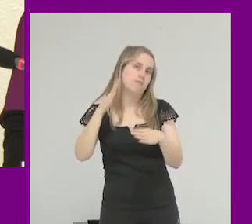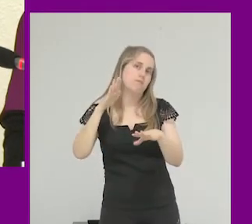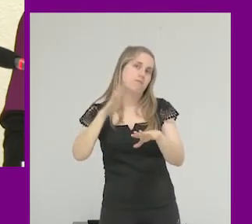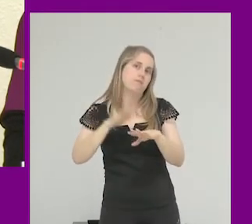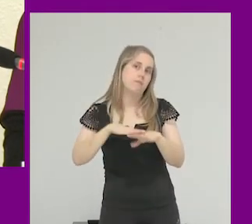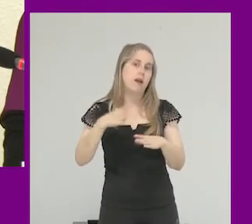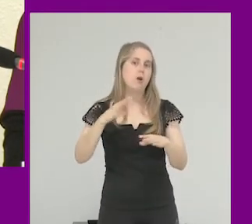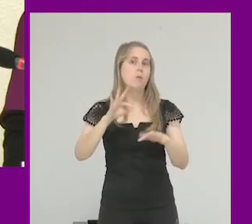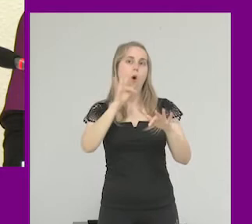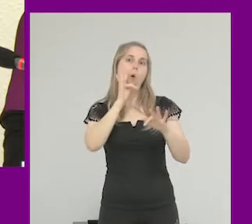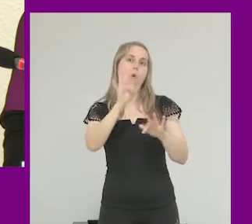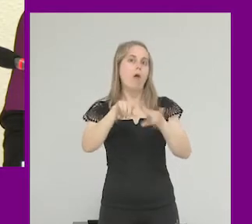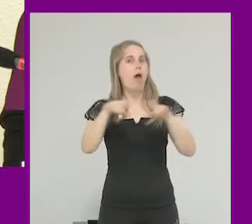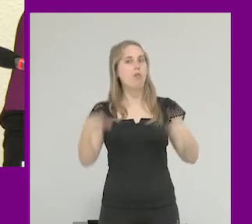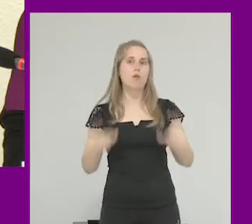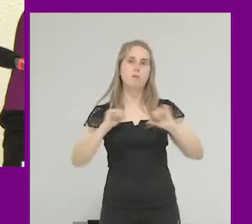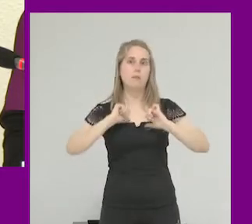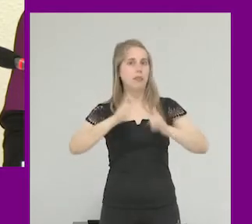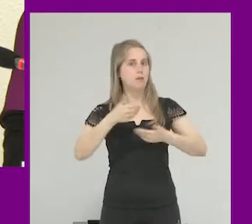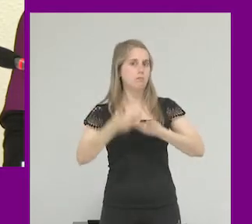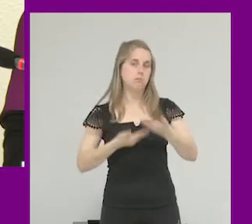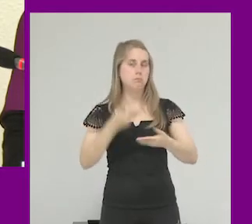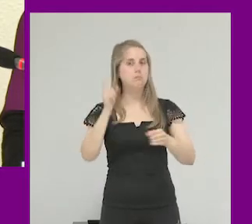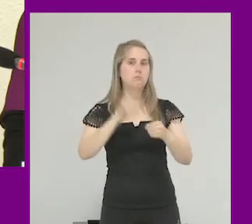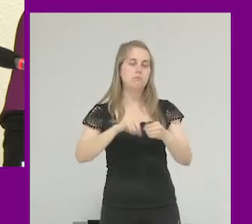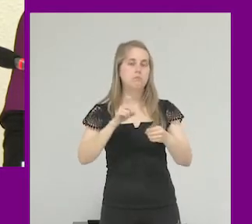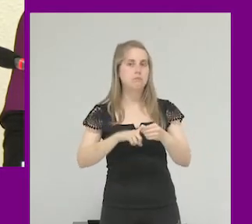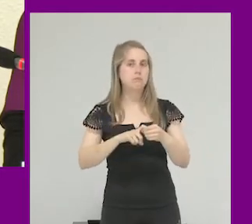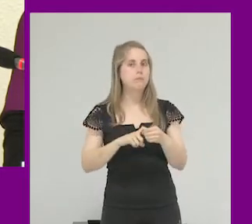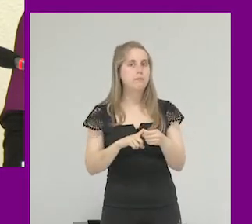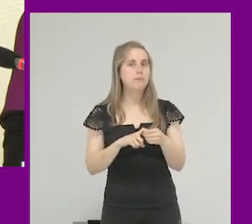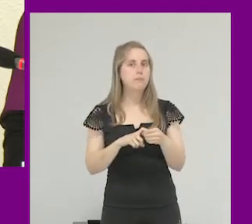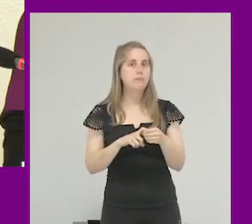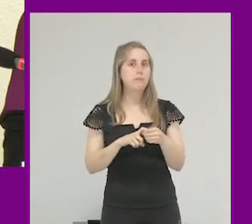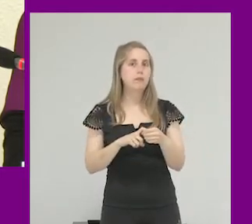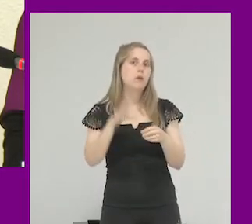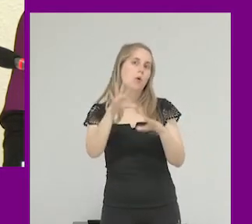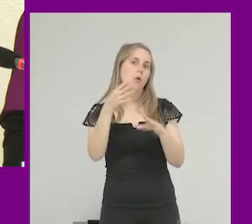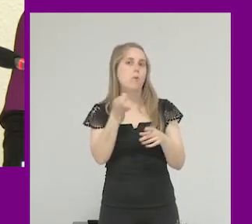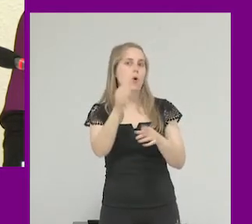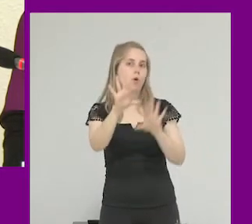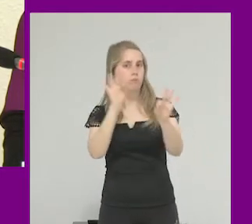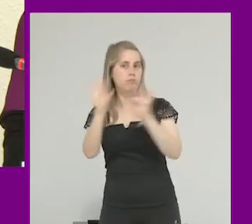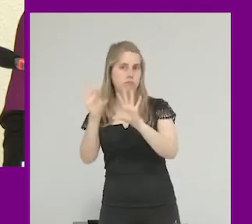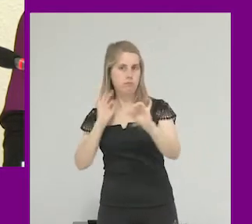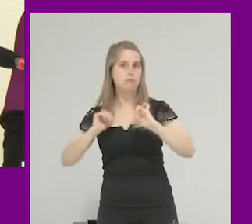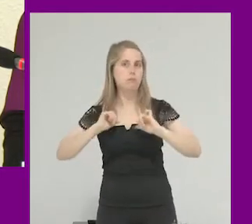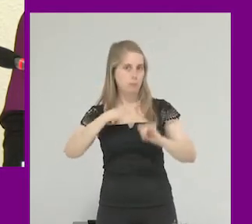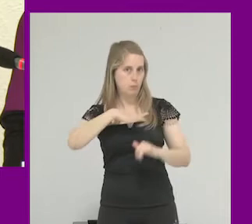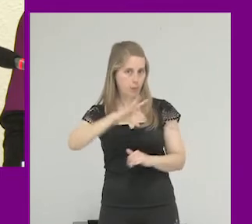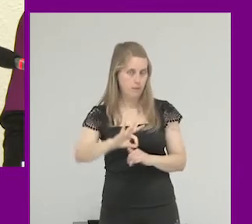parte del jurado y así poder emitir, hacer la selección. Entonces